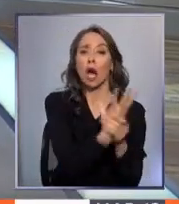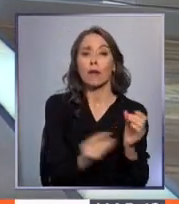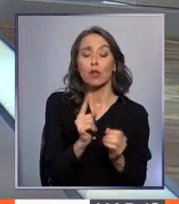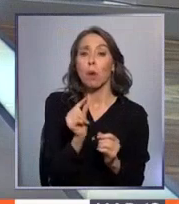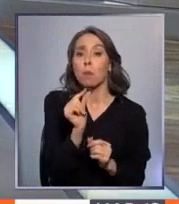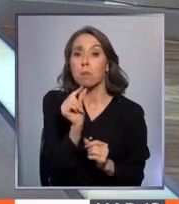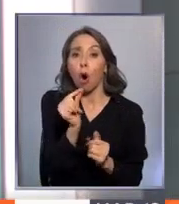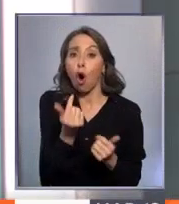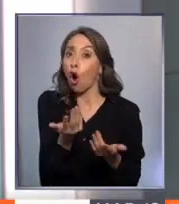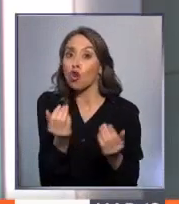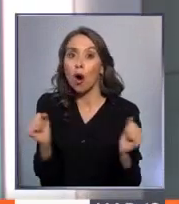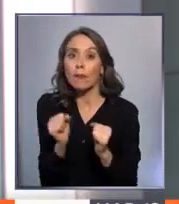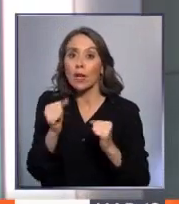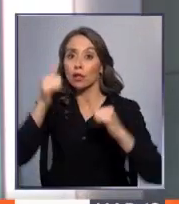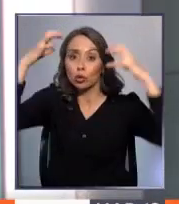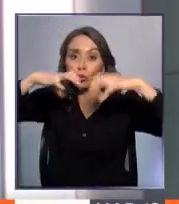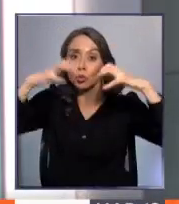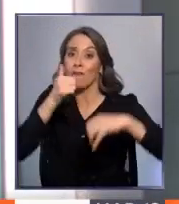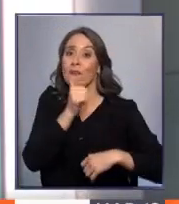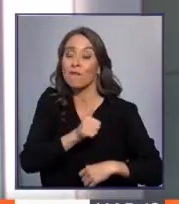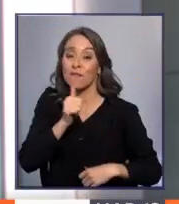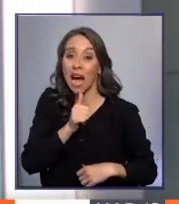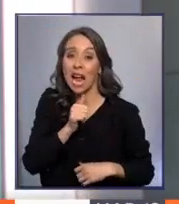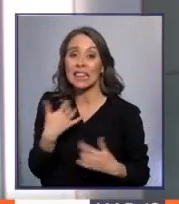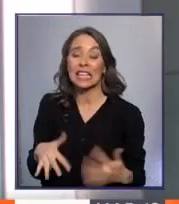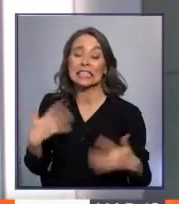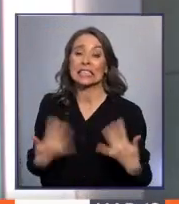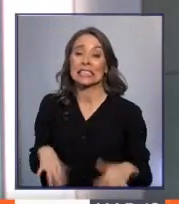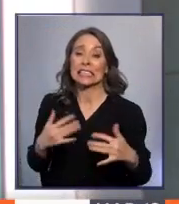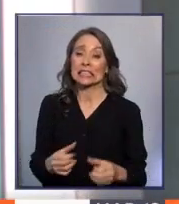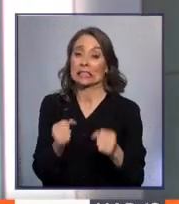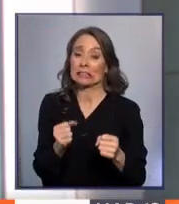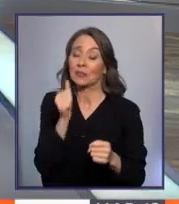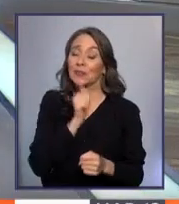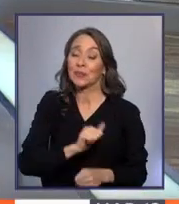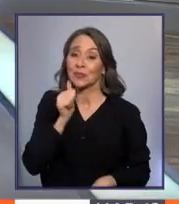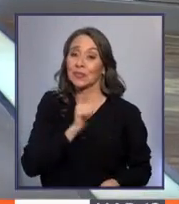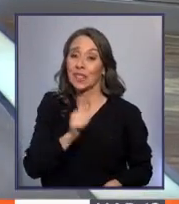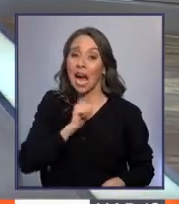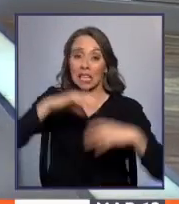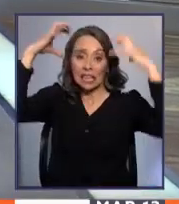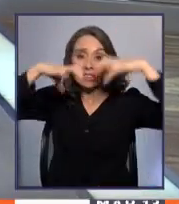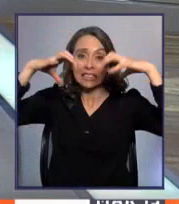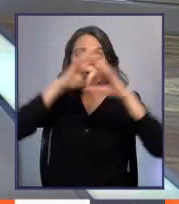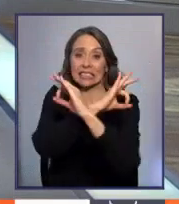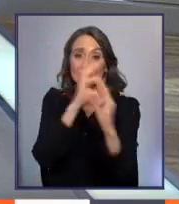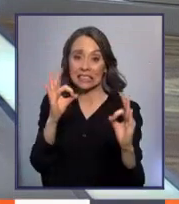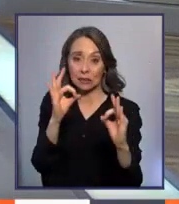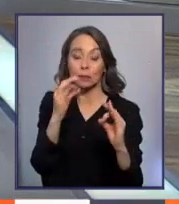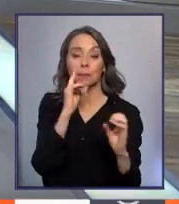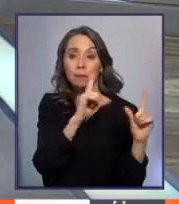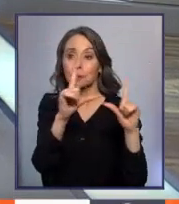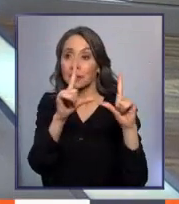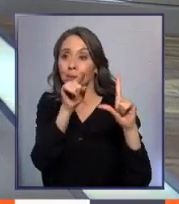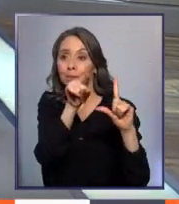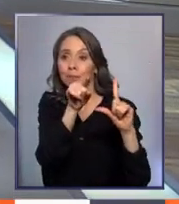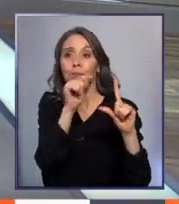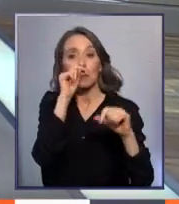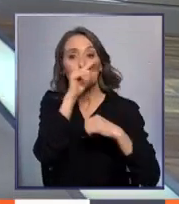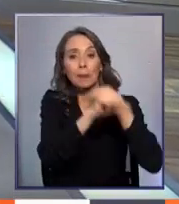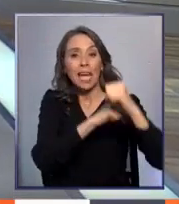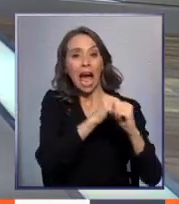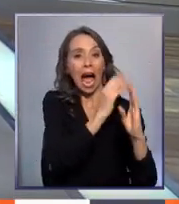nos han faltado mucho las lluvias. De hecho, estamos con una condición crítica de falta de precipitaciones. Aquí tenemos algunos años con las temperaturas